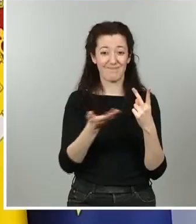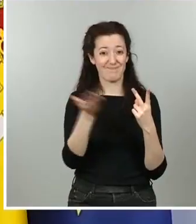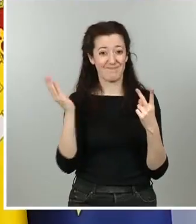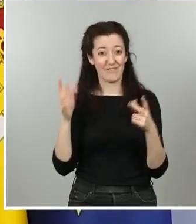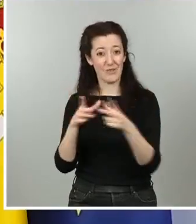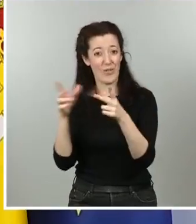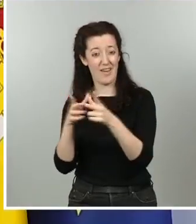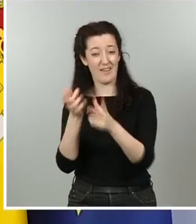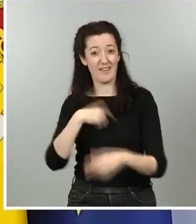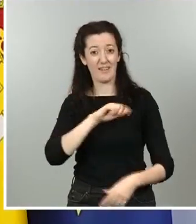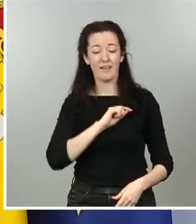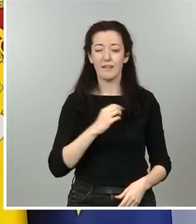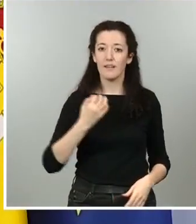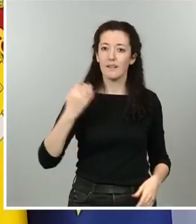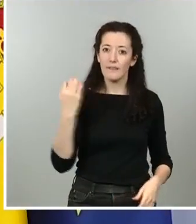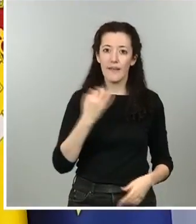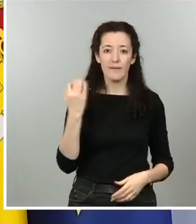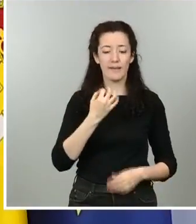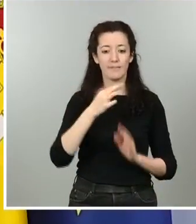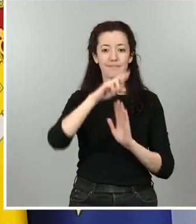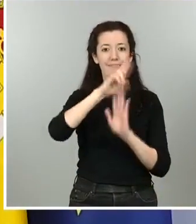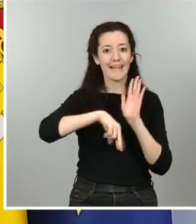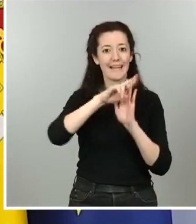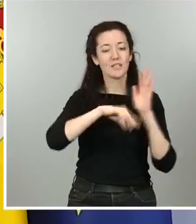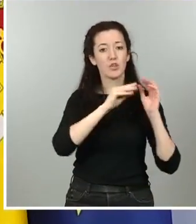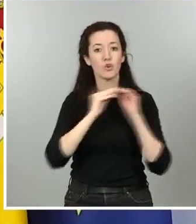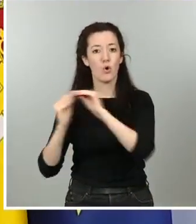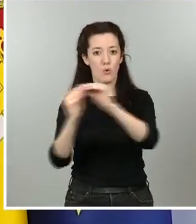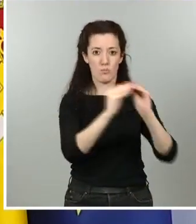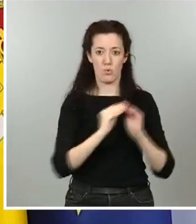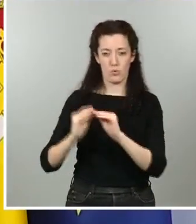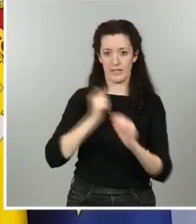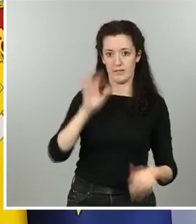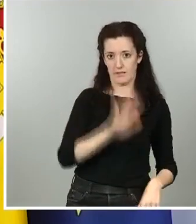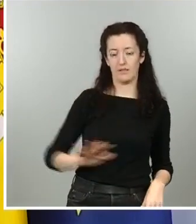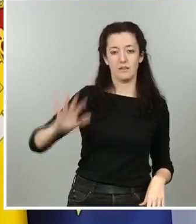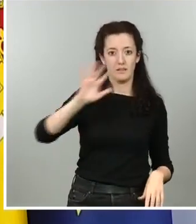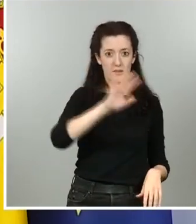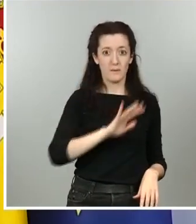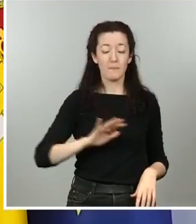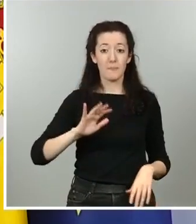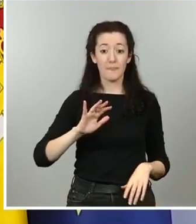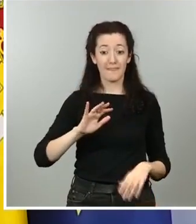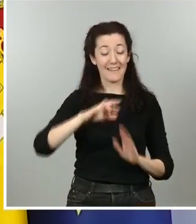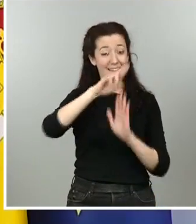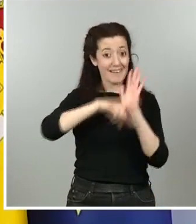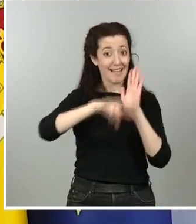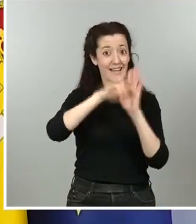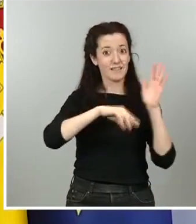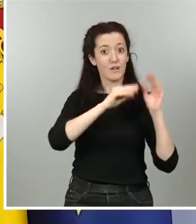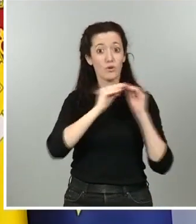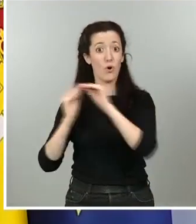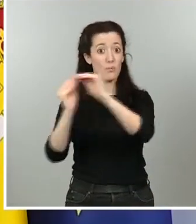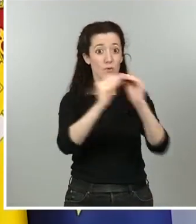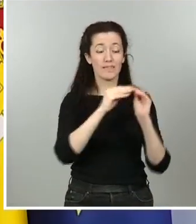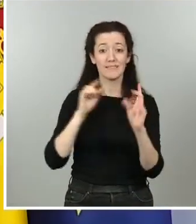de un conjunto de reglas comunes para todo el territorio de nuestro país. Un conjunto de reglas comunes para que si